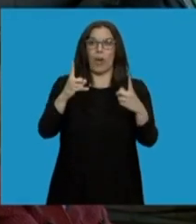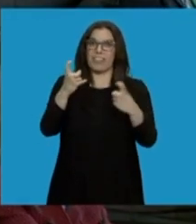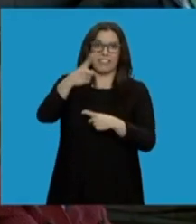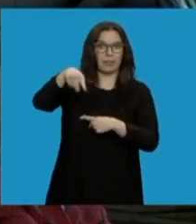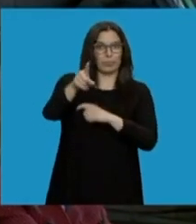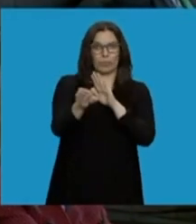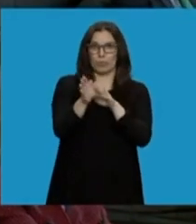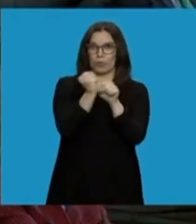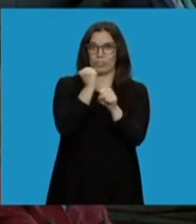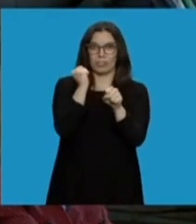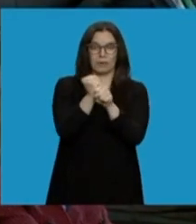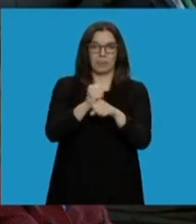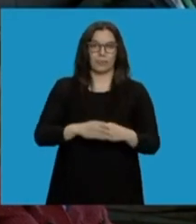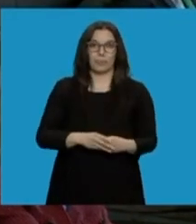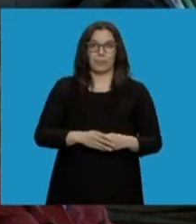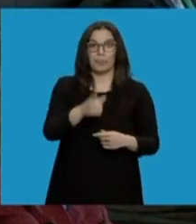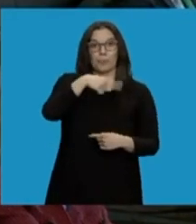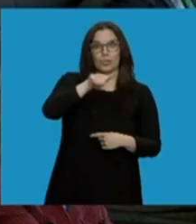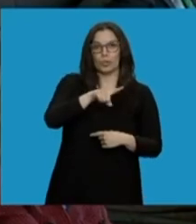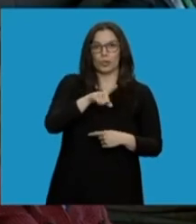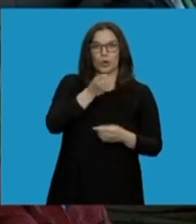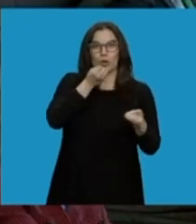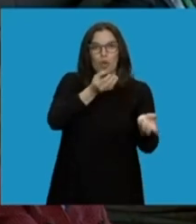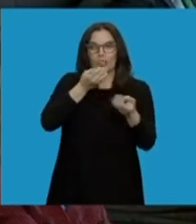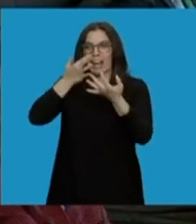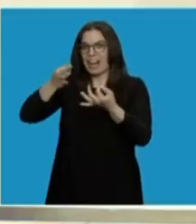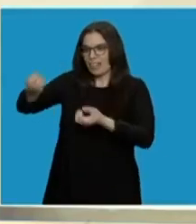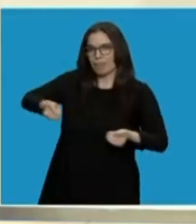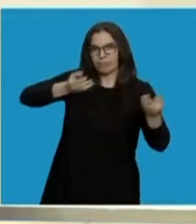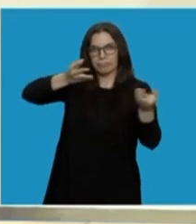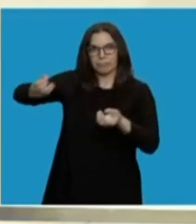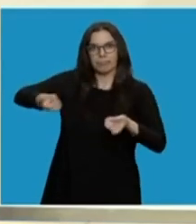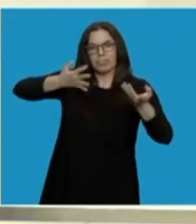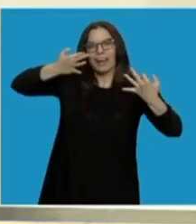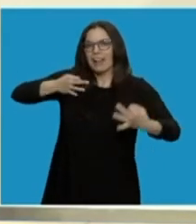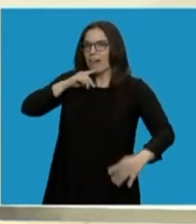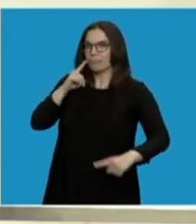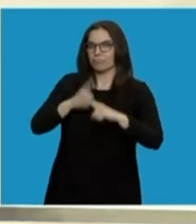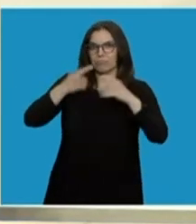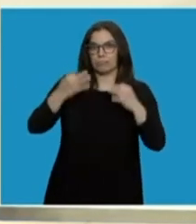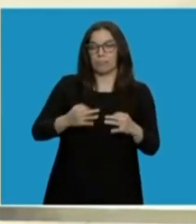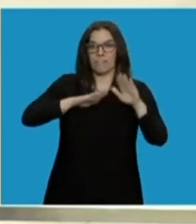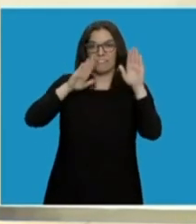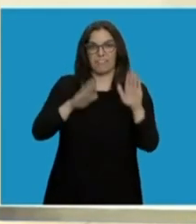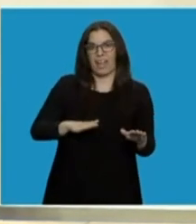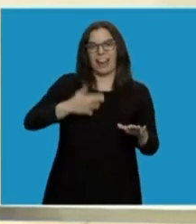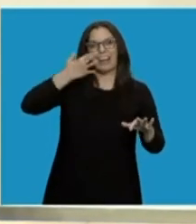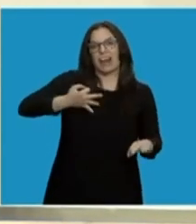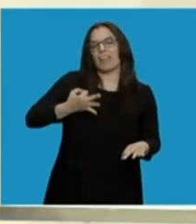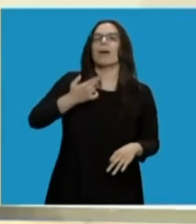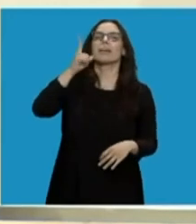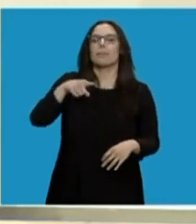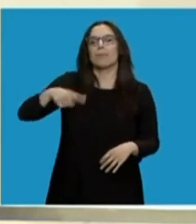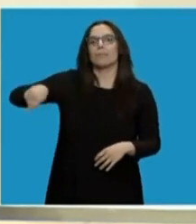necesitando. Como fieles cronistas de la realidad, como fieles